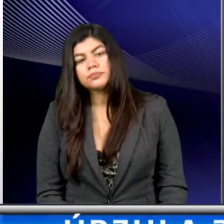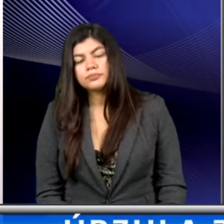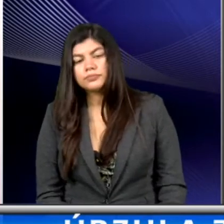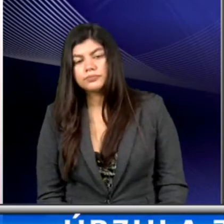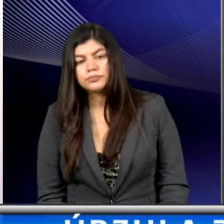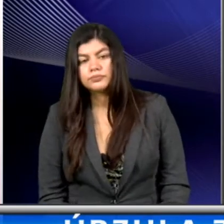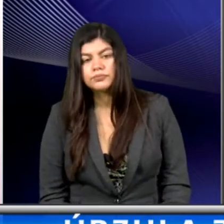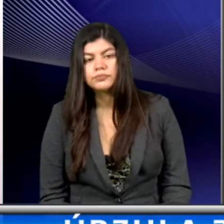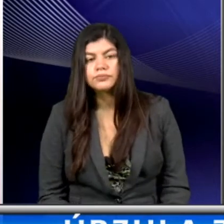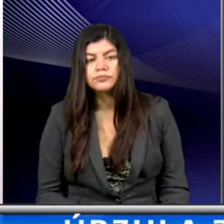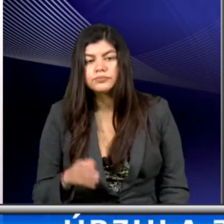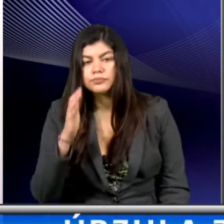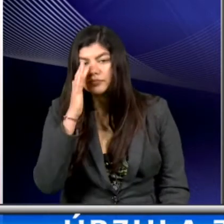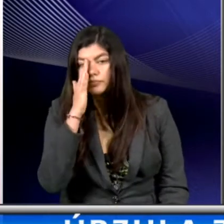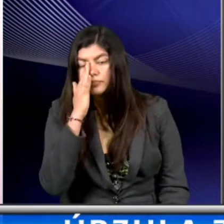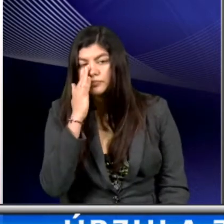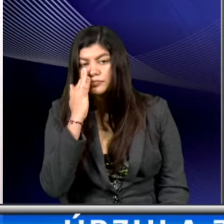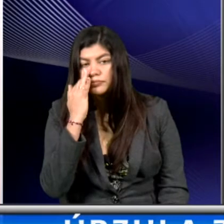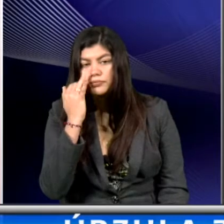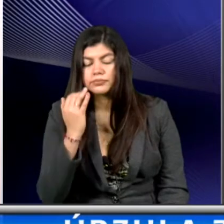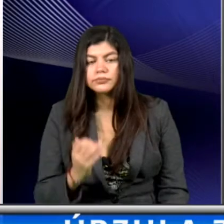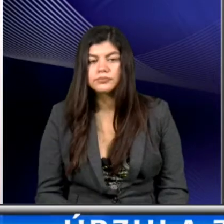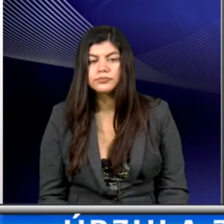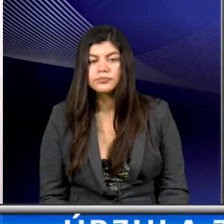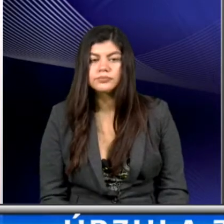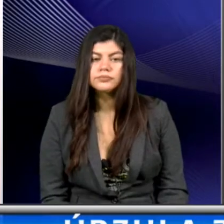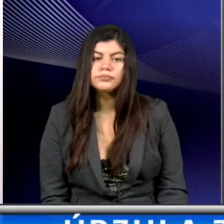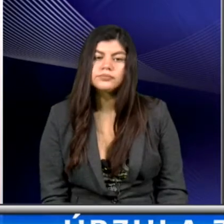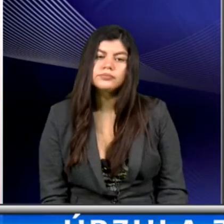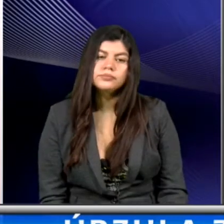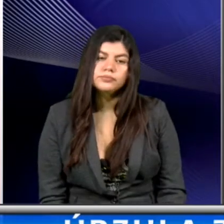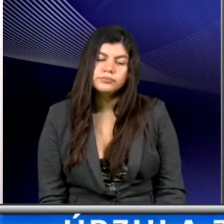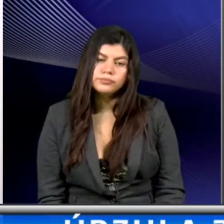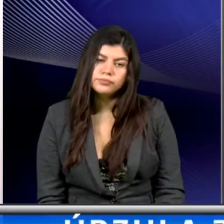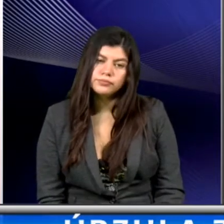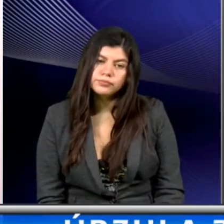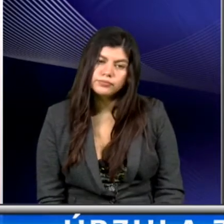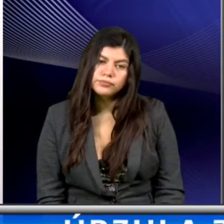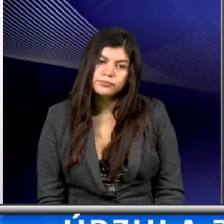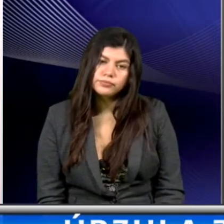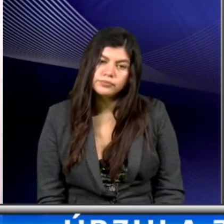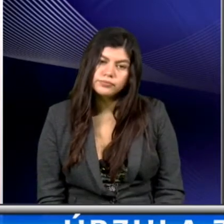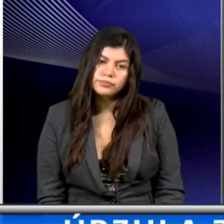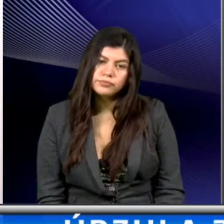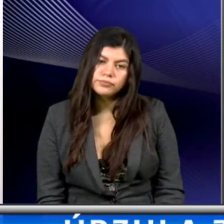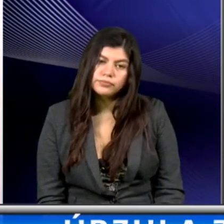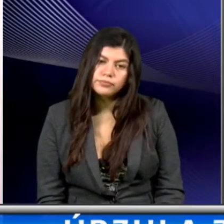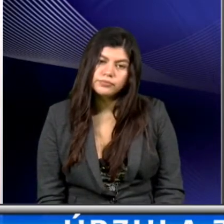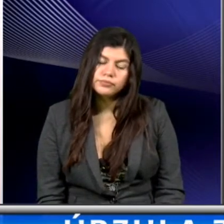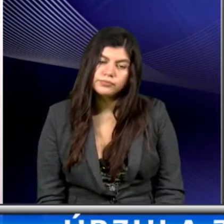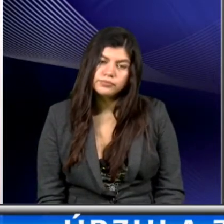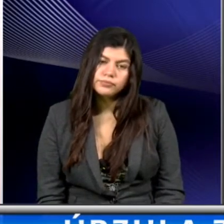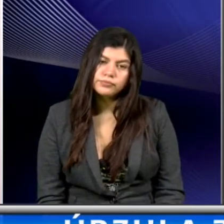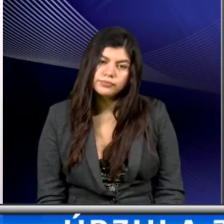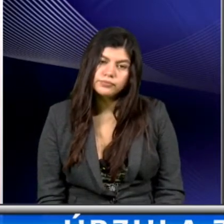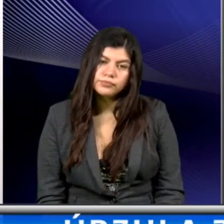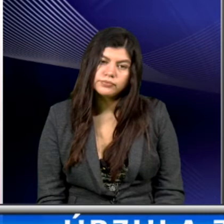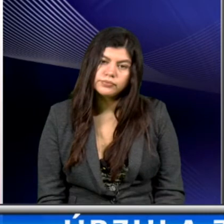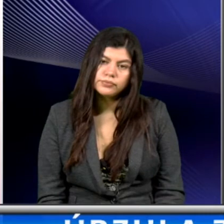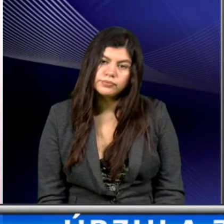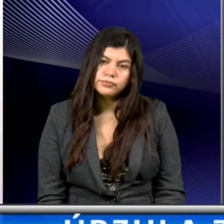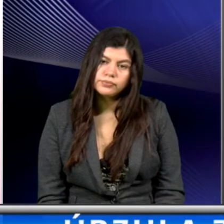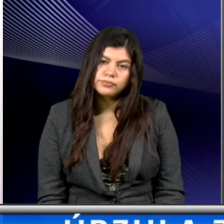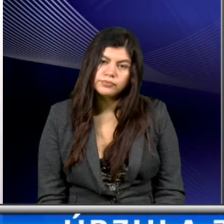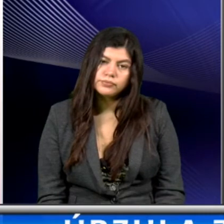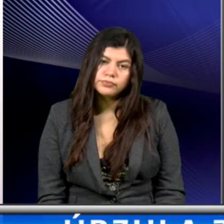se producen en casos que son medicamentos o son inicios de tratamiento acorde